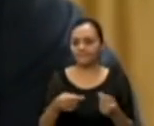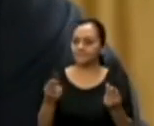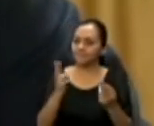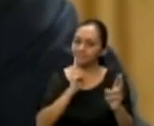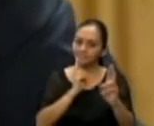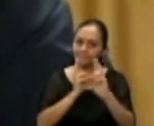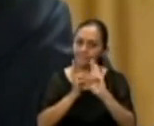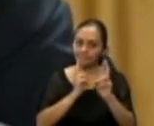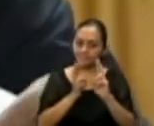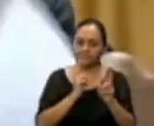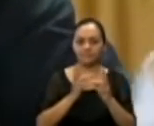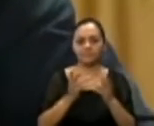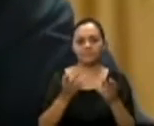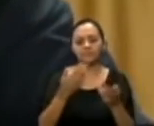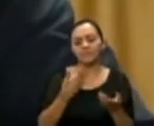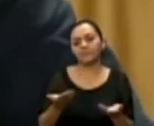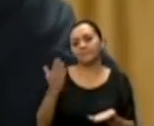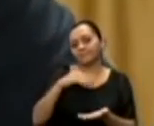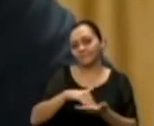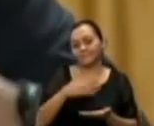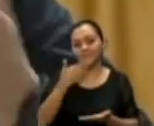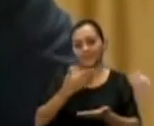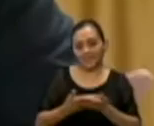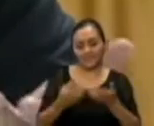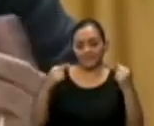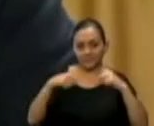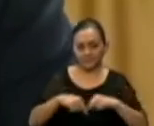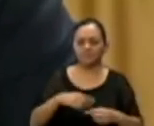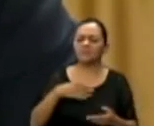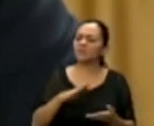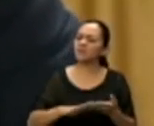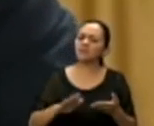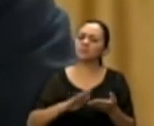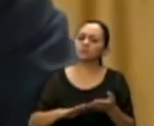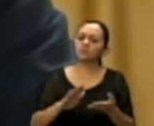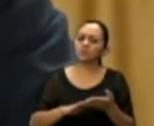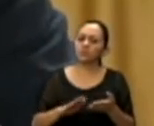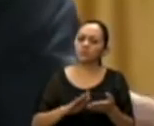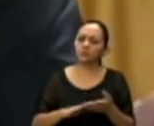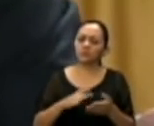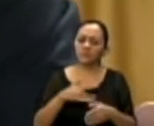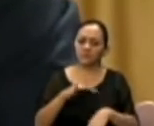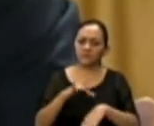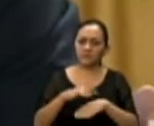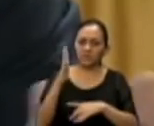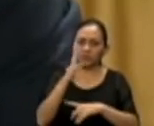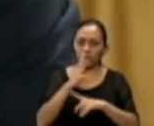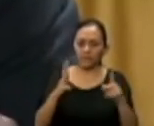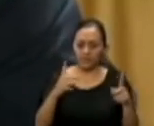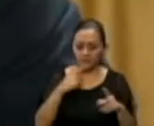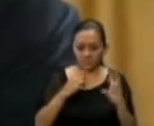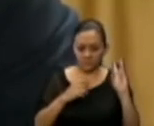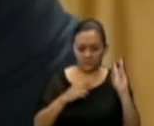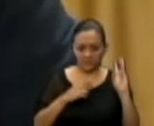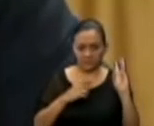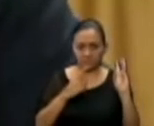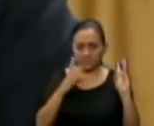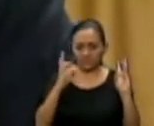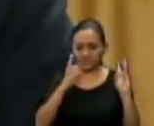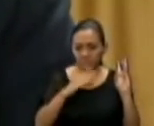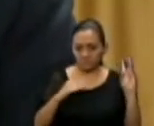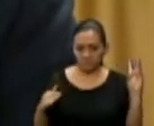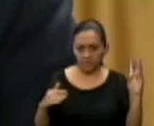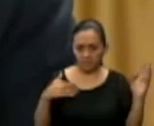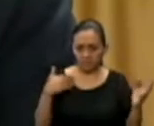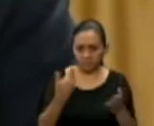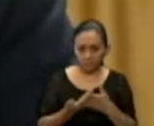comunicación nuevamente muchas gracias por estar aquí mil disculpas si lo han citado 5 media gente estaba a las 6 hemos llegado seis y media que